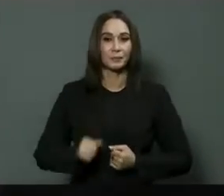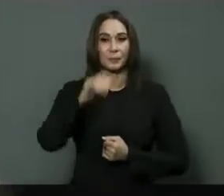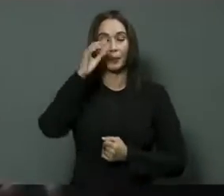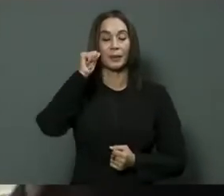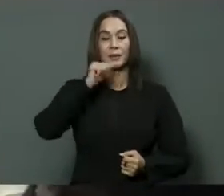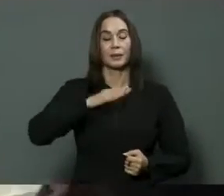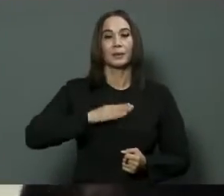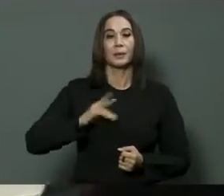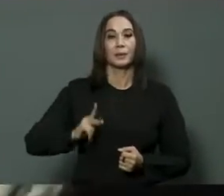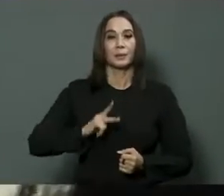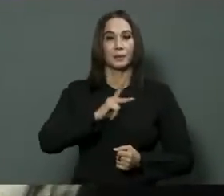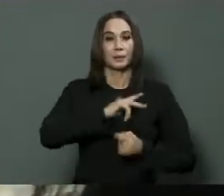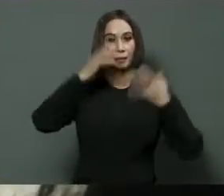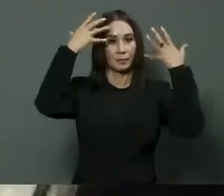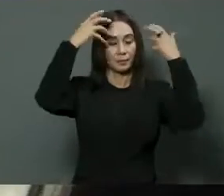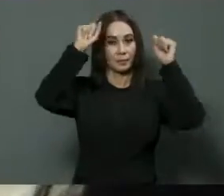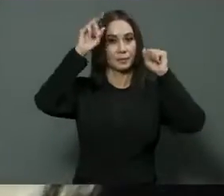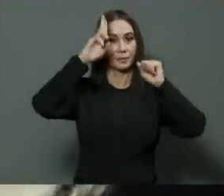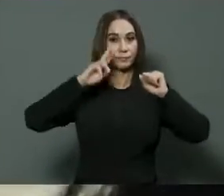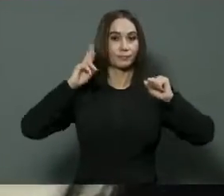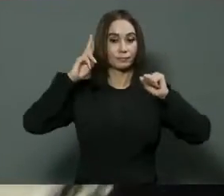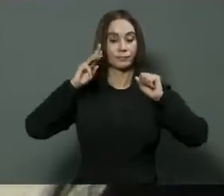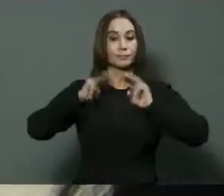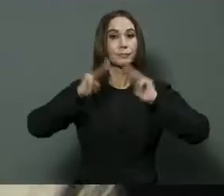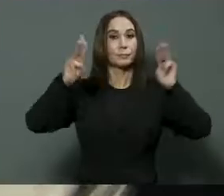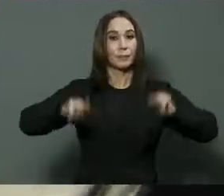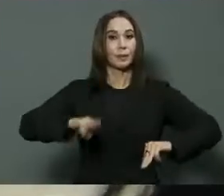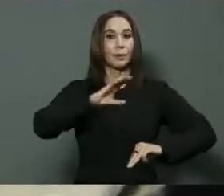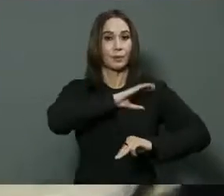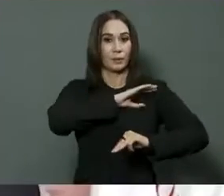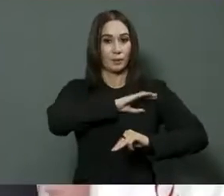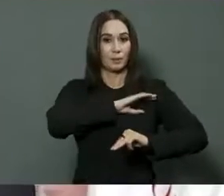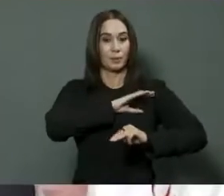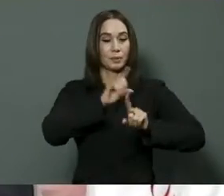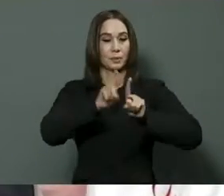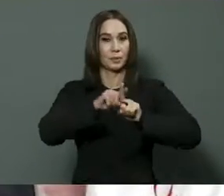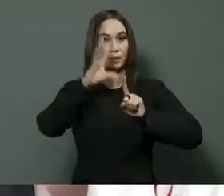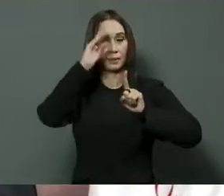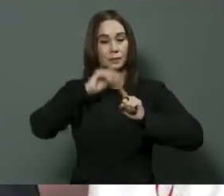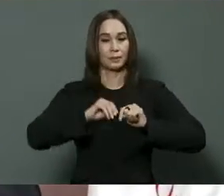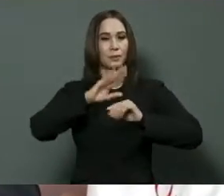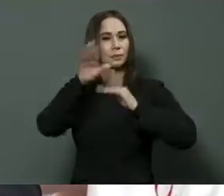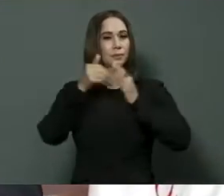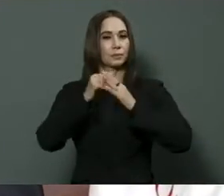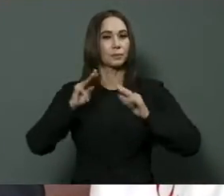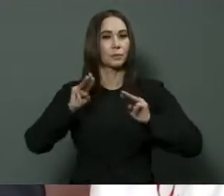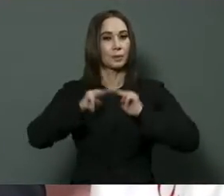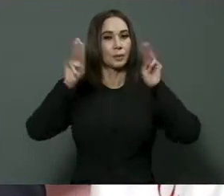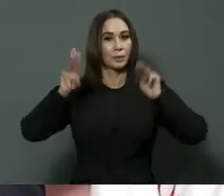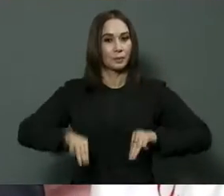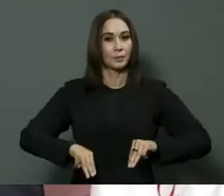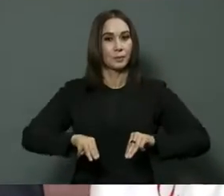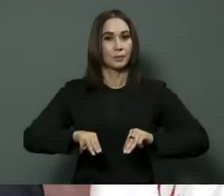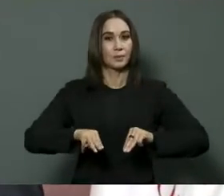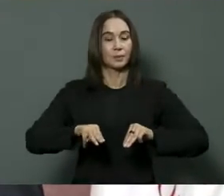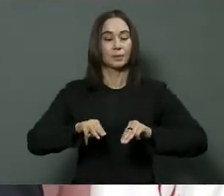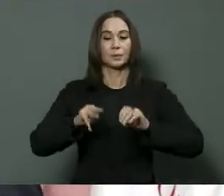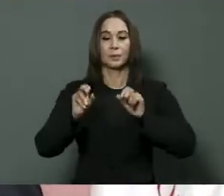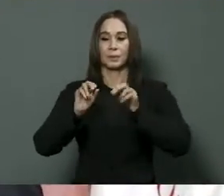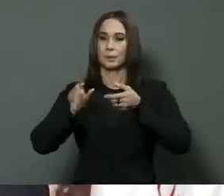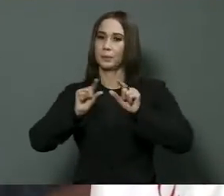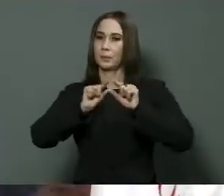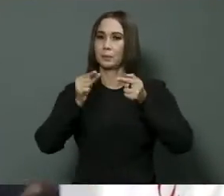señora vicepresidenta de la República, señor ministro de Interior y Policía, señores ministros, autoridades